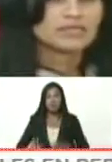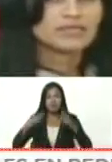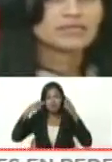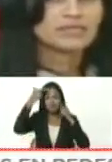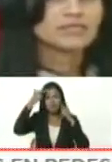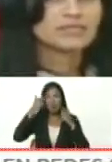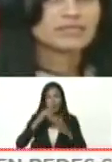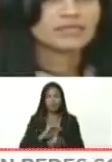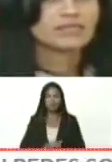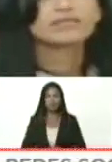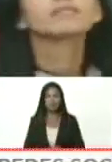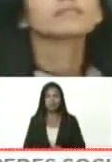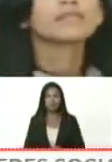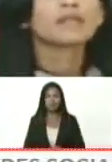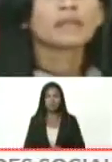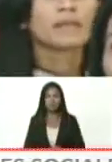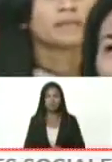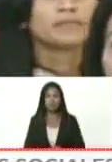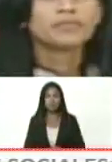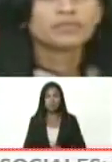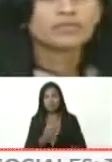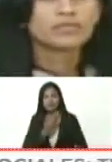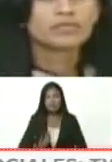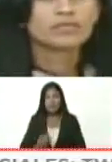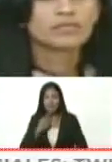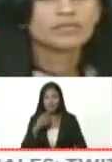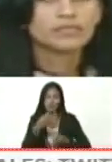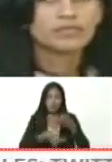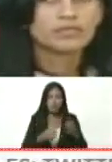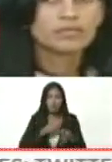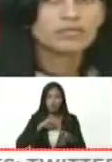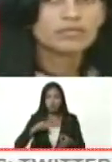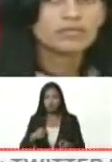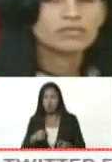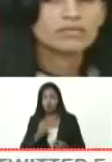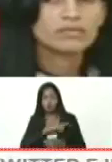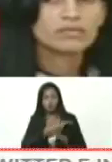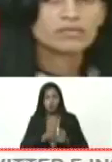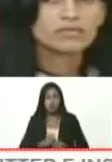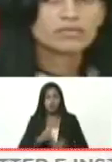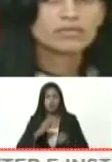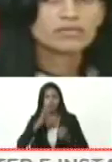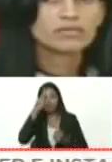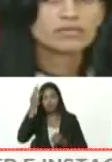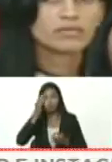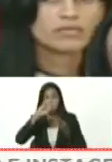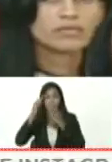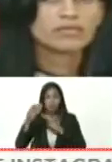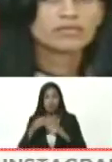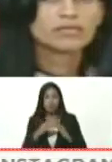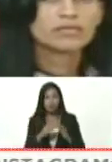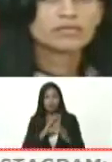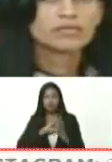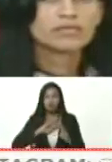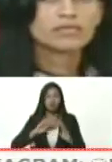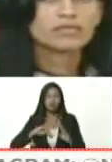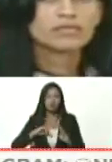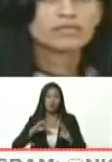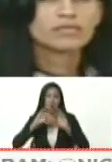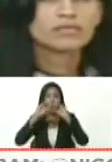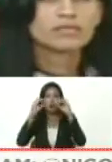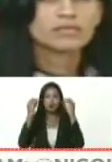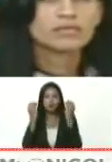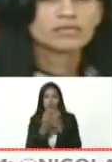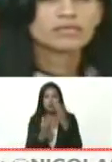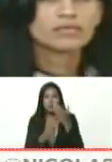Rafael Chávez Frías. Presidente, queremos decirle que nosotros desde el Poder Popular nos hemos venido organizando y cumpliendo a